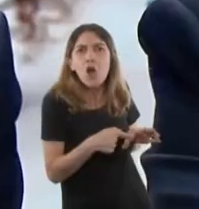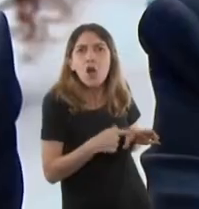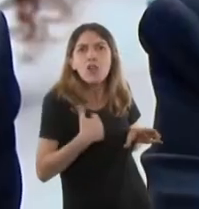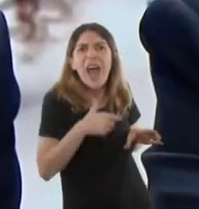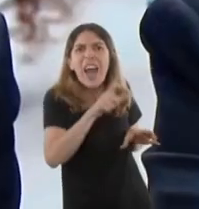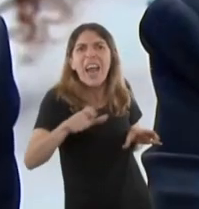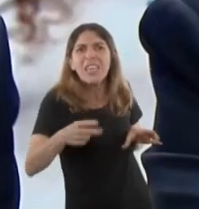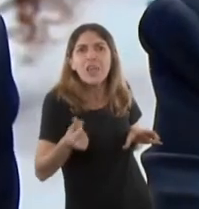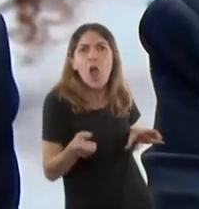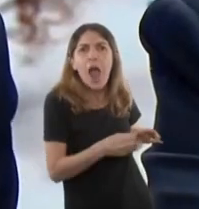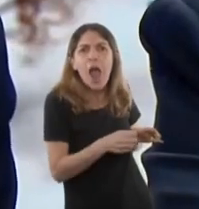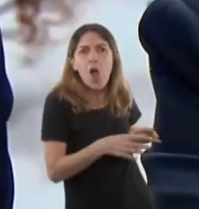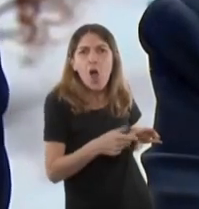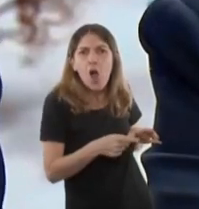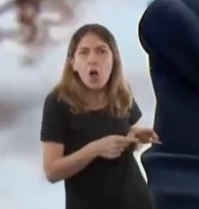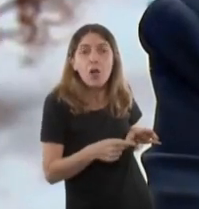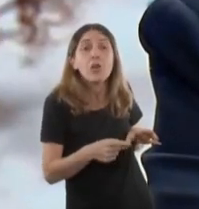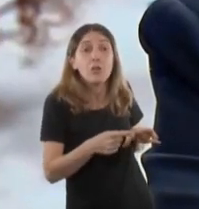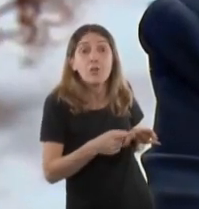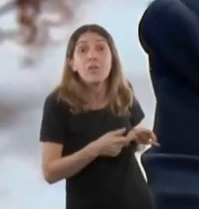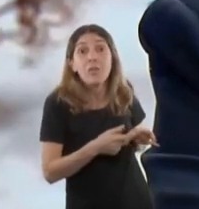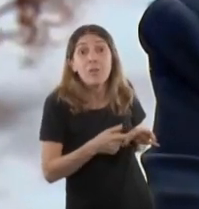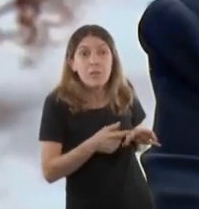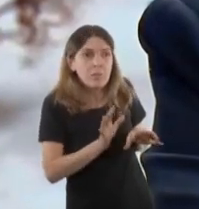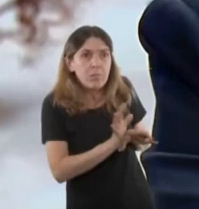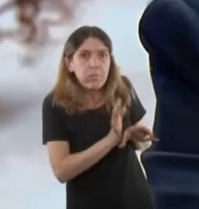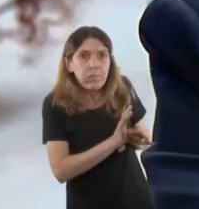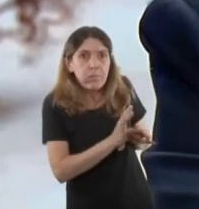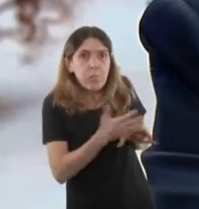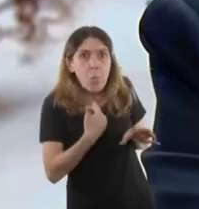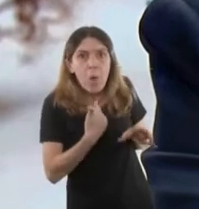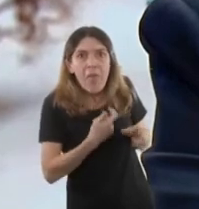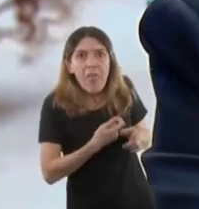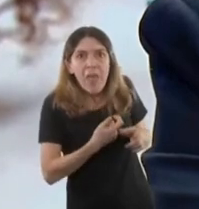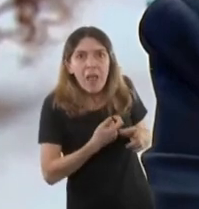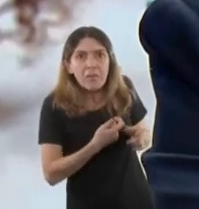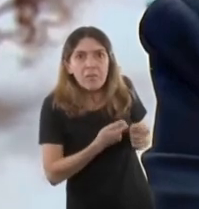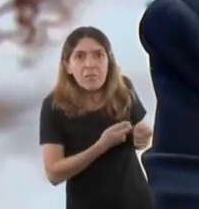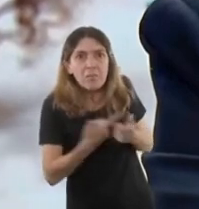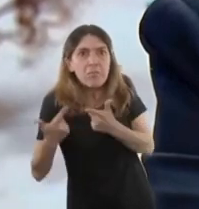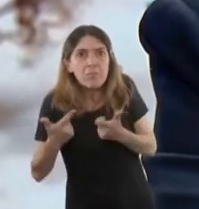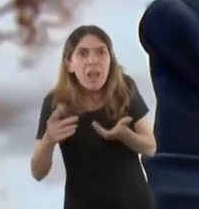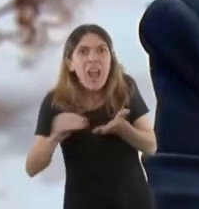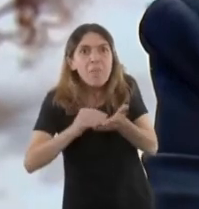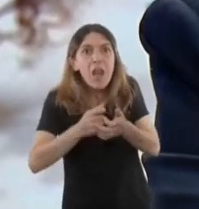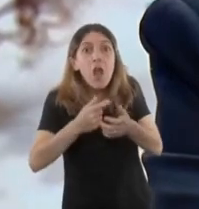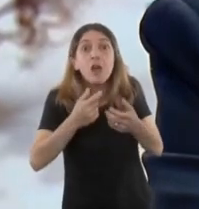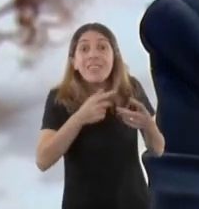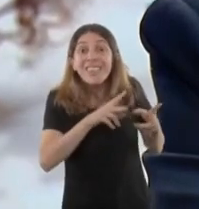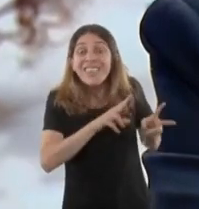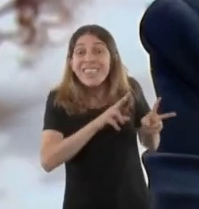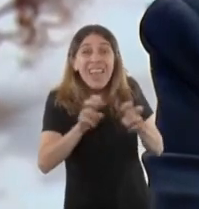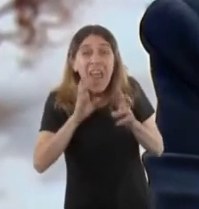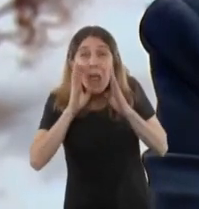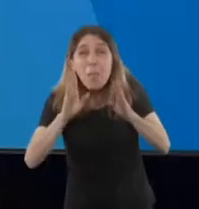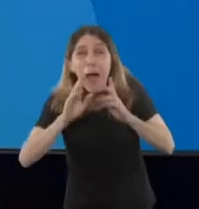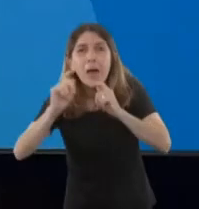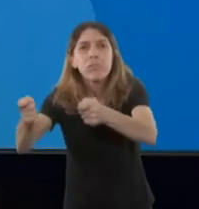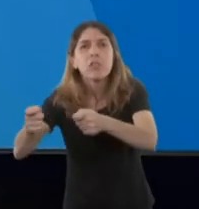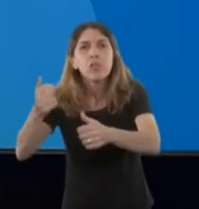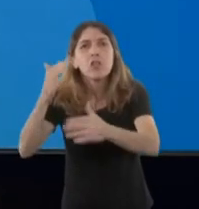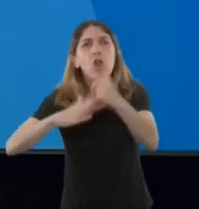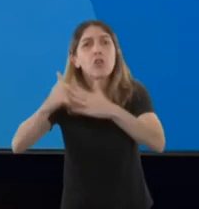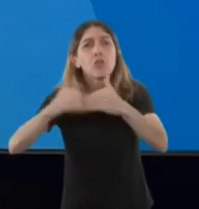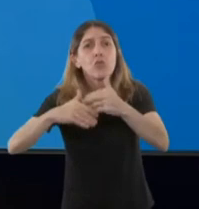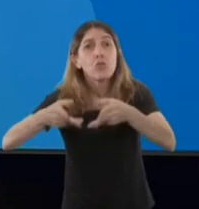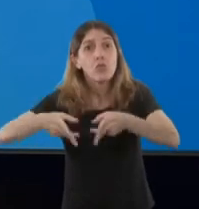que genera empleo que genera trabajo a partir de lo que representa la construcción y seguramente